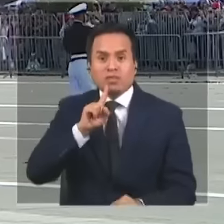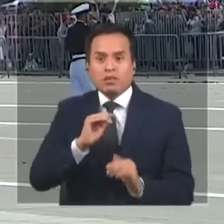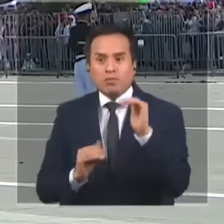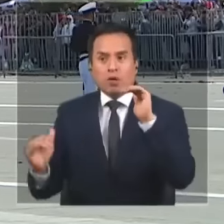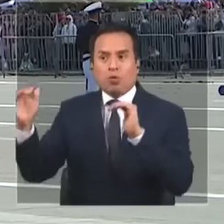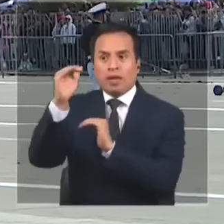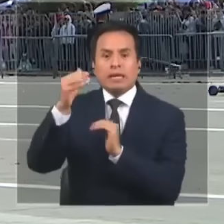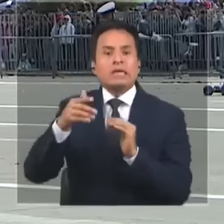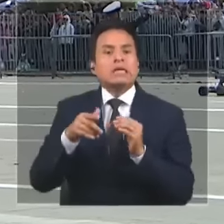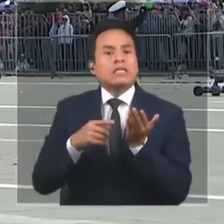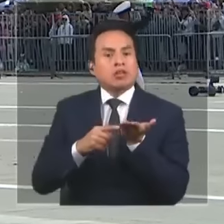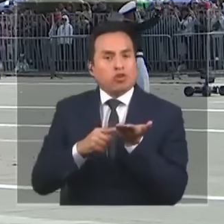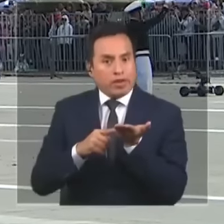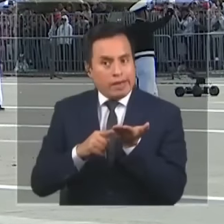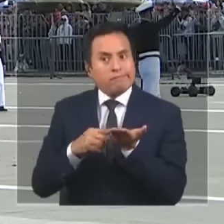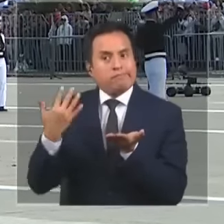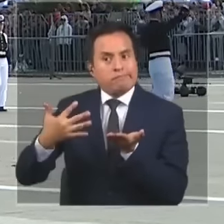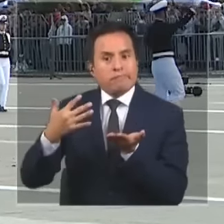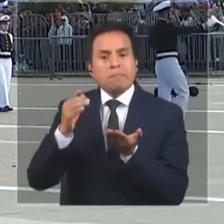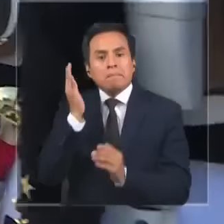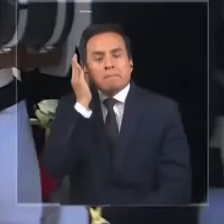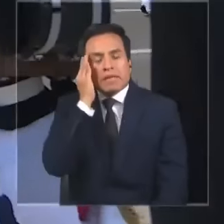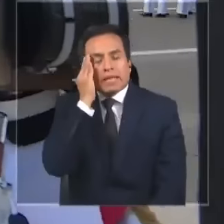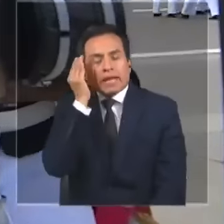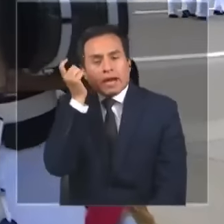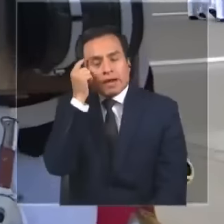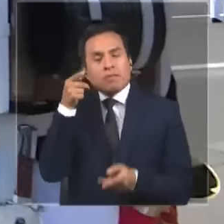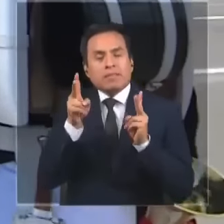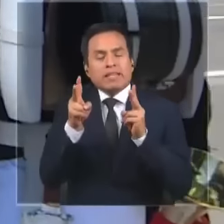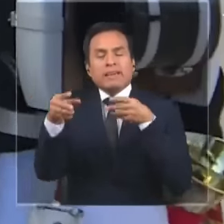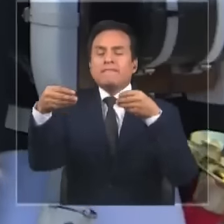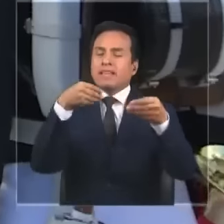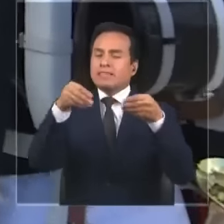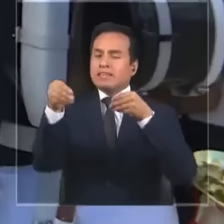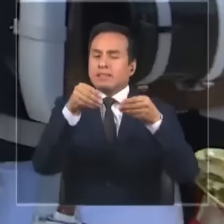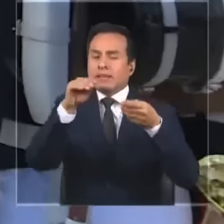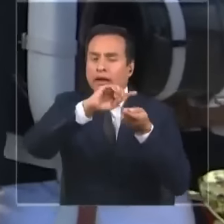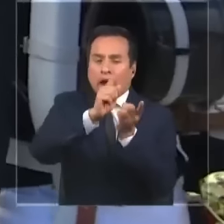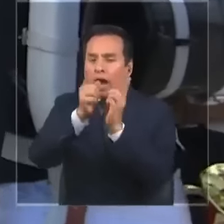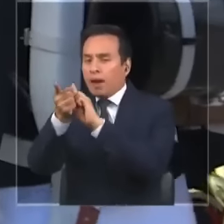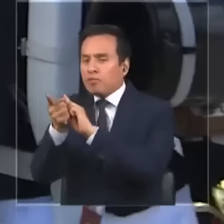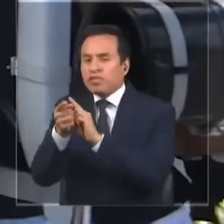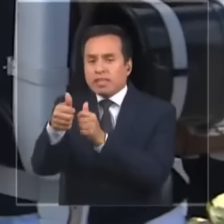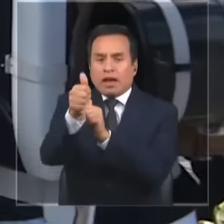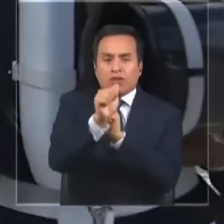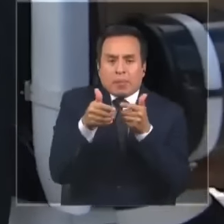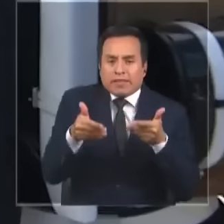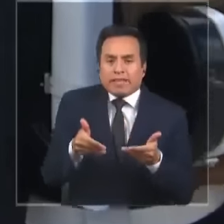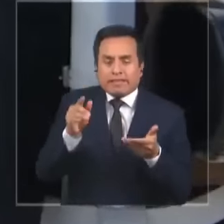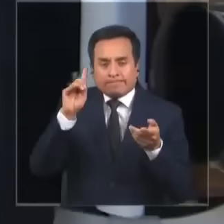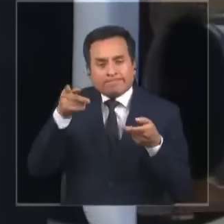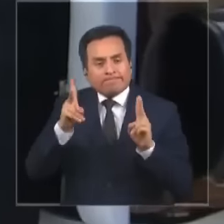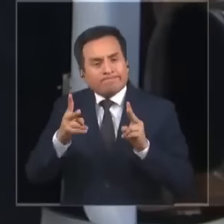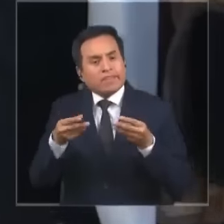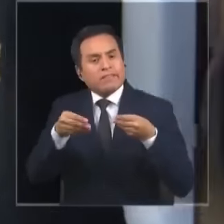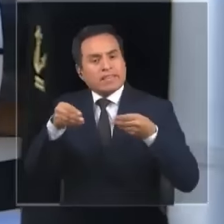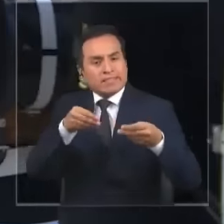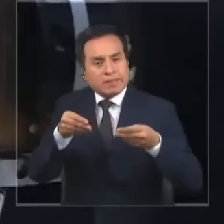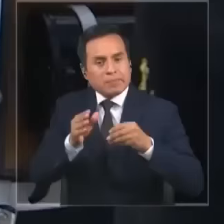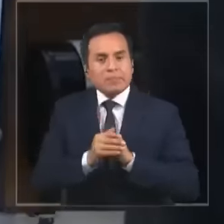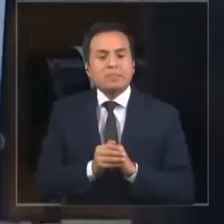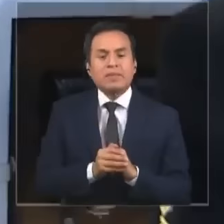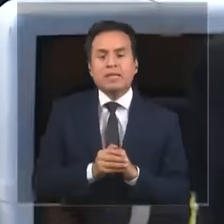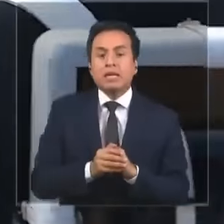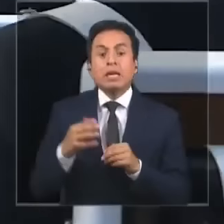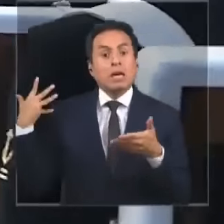vanguardia tecnológica y con una mentalidad que les permite ser flexibles a los cambios y desafíos del presente. Al